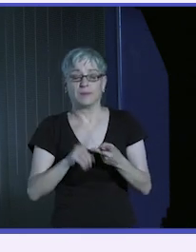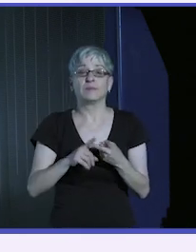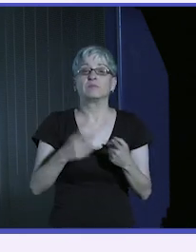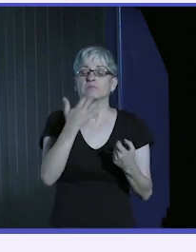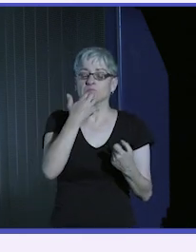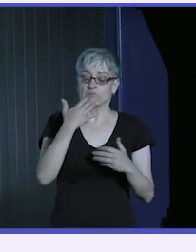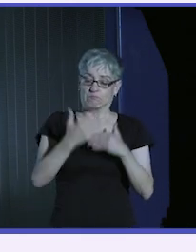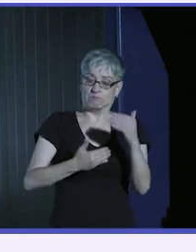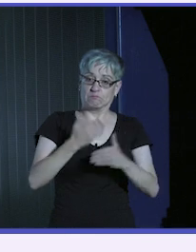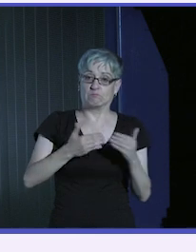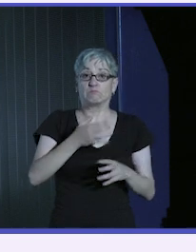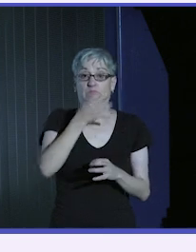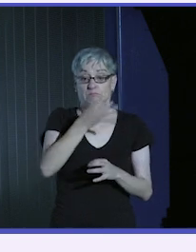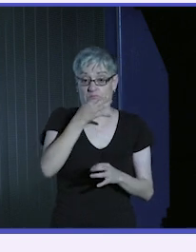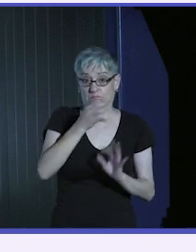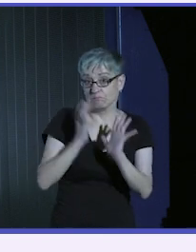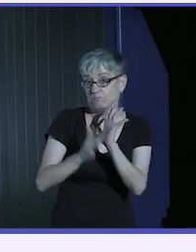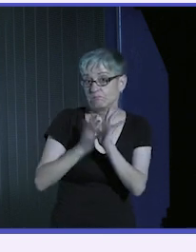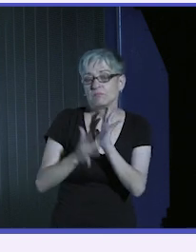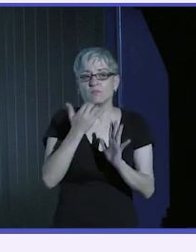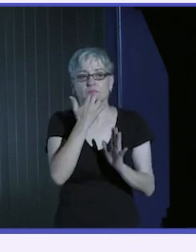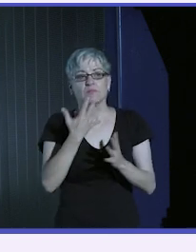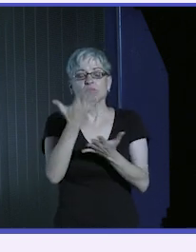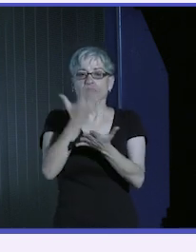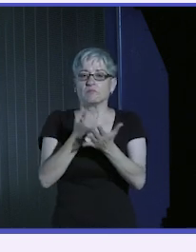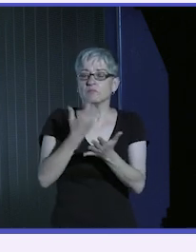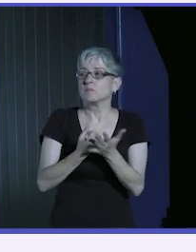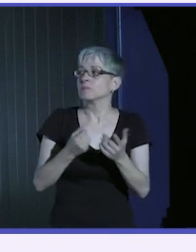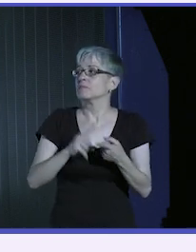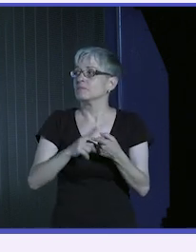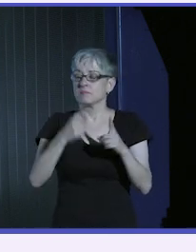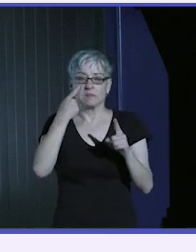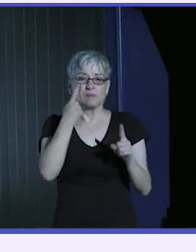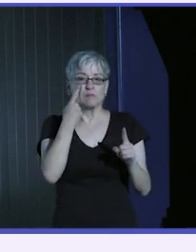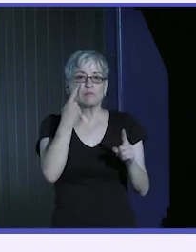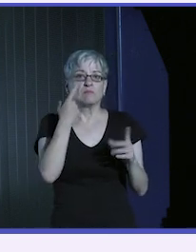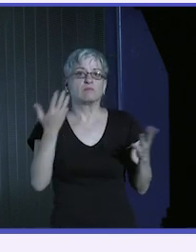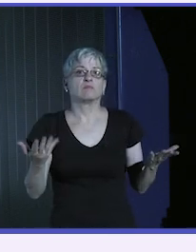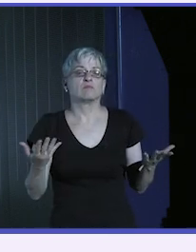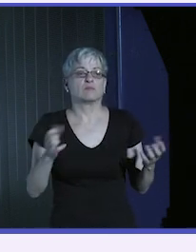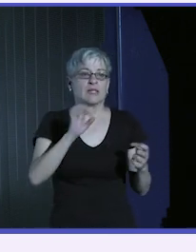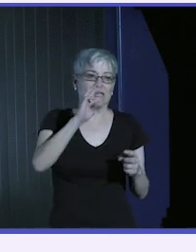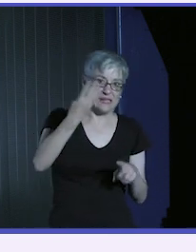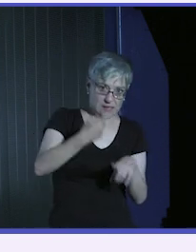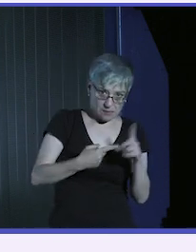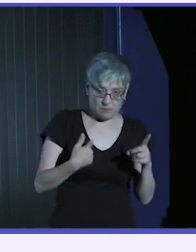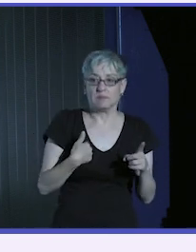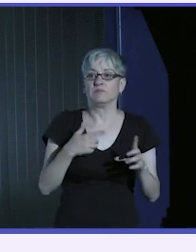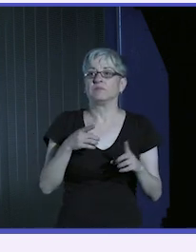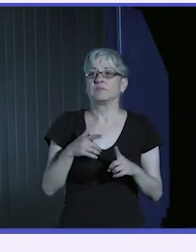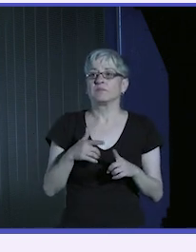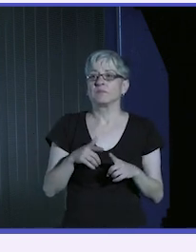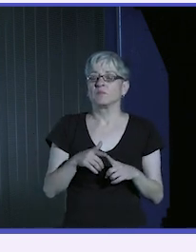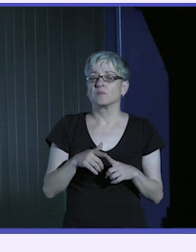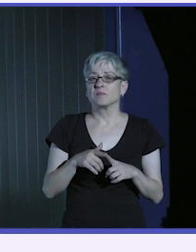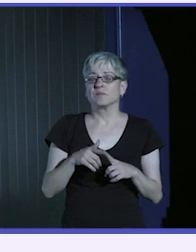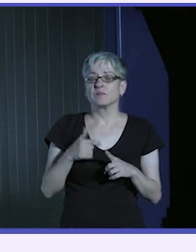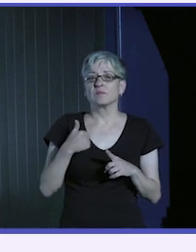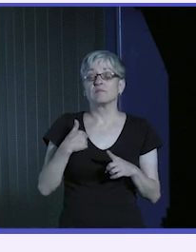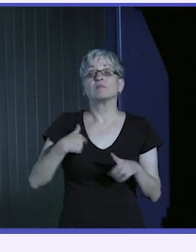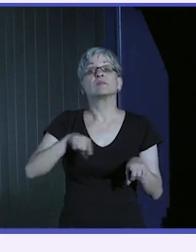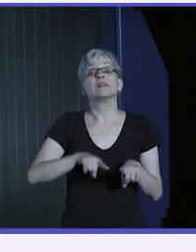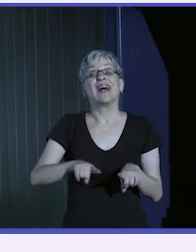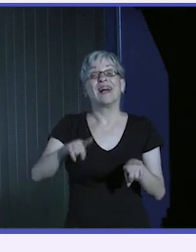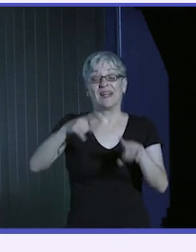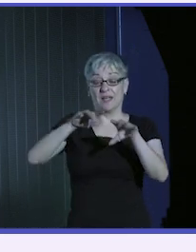Como veréis en la sesión de desarrollo de aplicaciones con computación clásica, luego después aquí a las 3:30, que os recomiendo que os quedéis, pues con